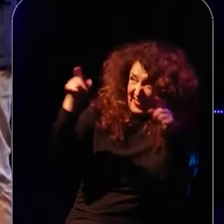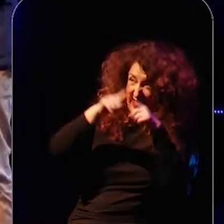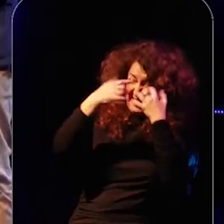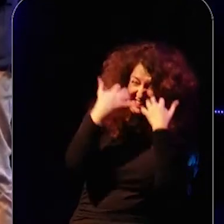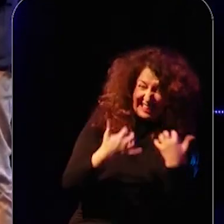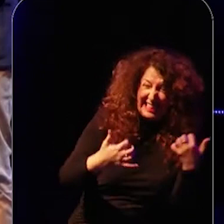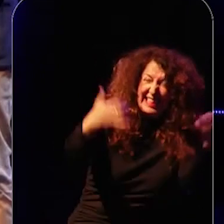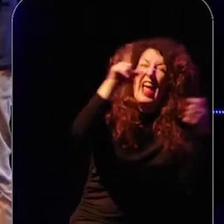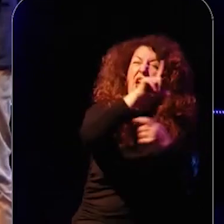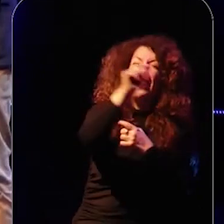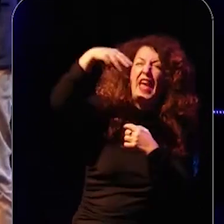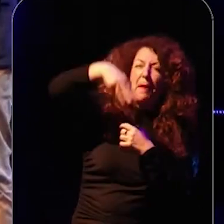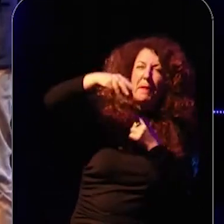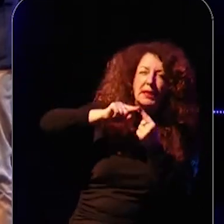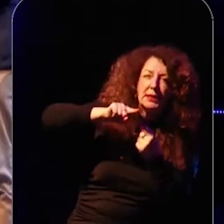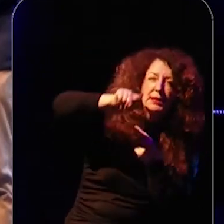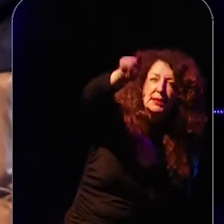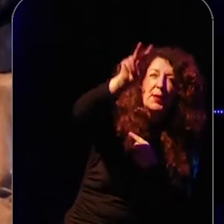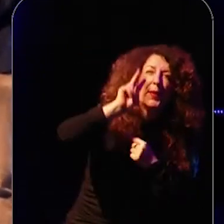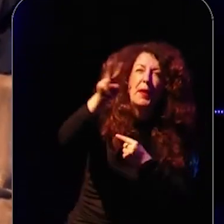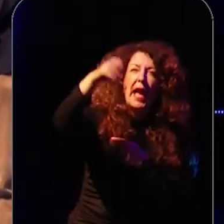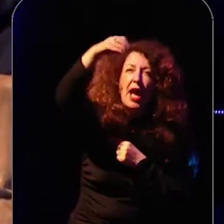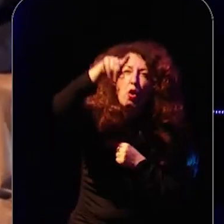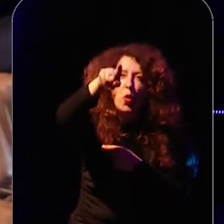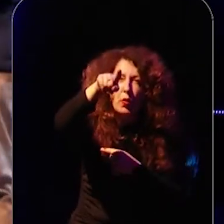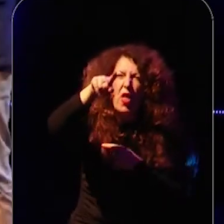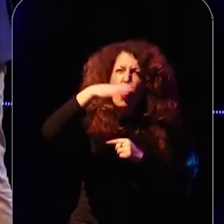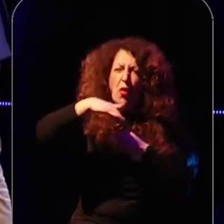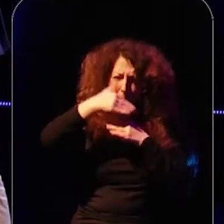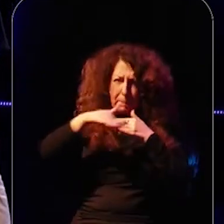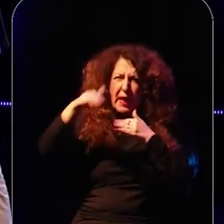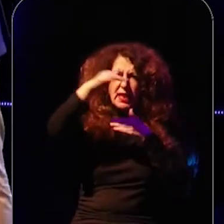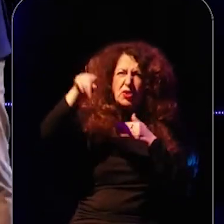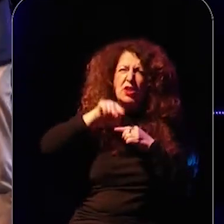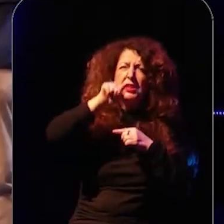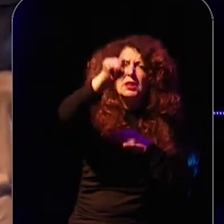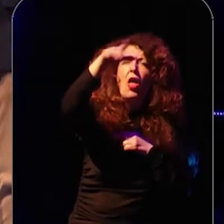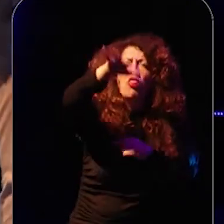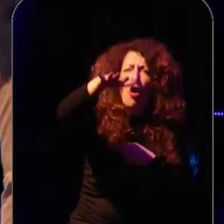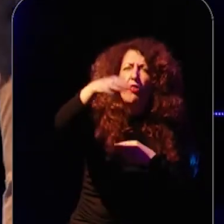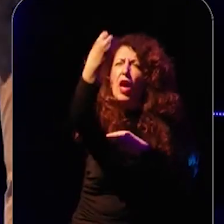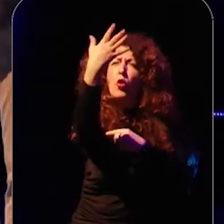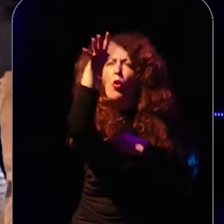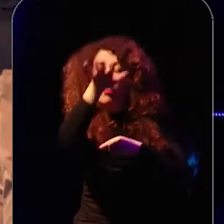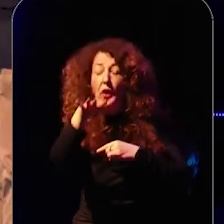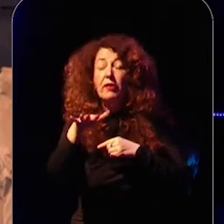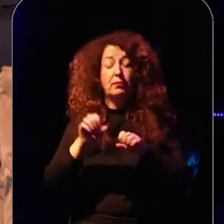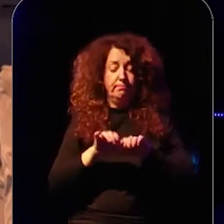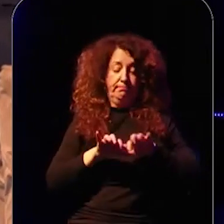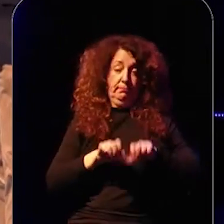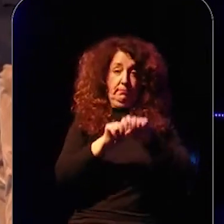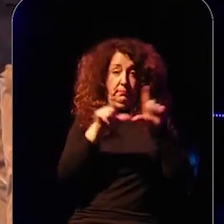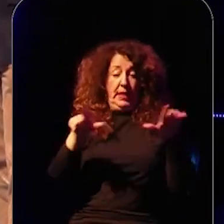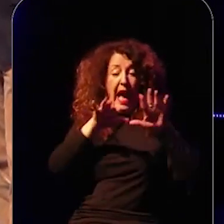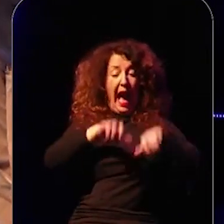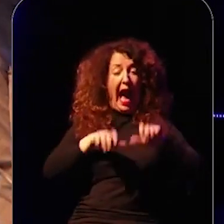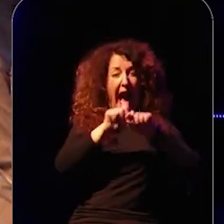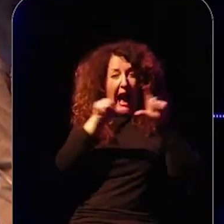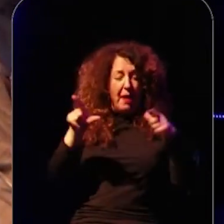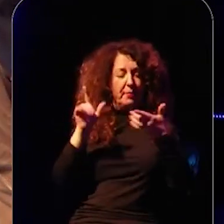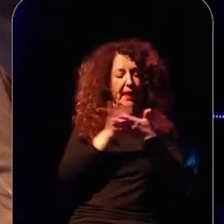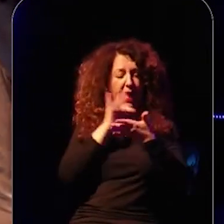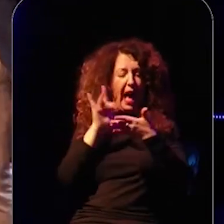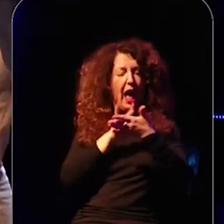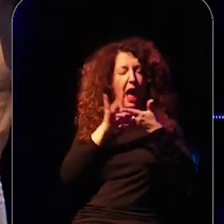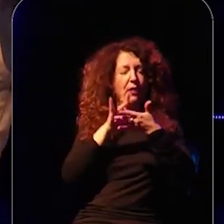vale, ¿y esa luz cuál es? ¿Dónde está? ¿En qué piso? ¿Por dónde se accede? Al final hay una aplicación que la llevan en una tableta conectada